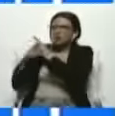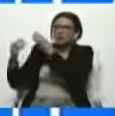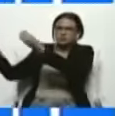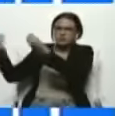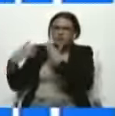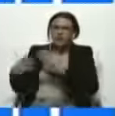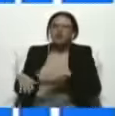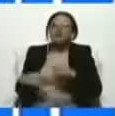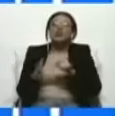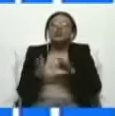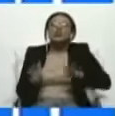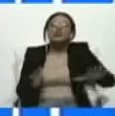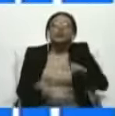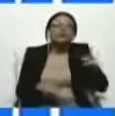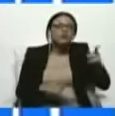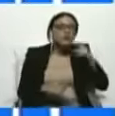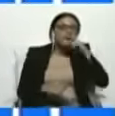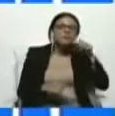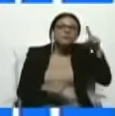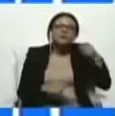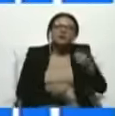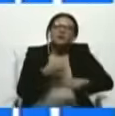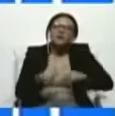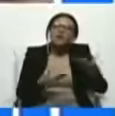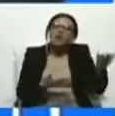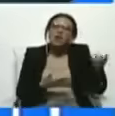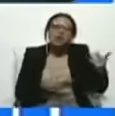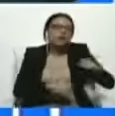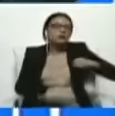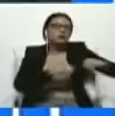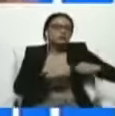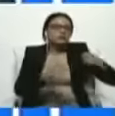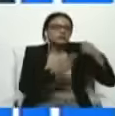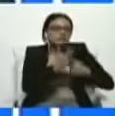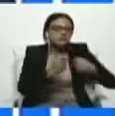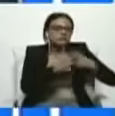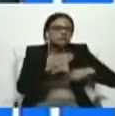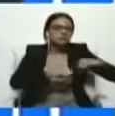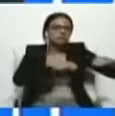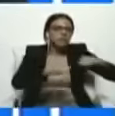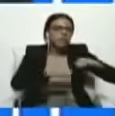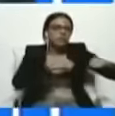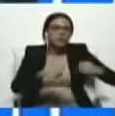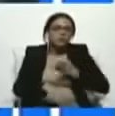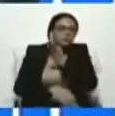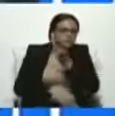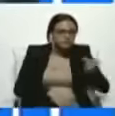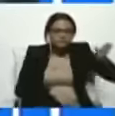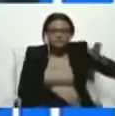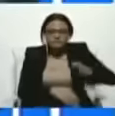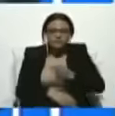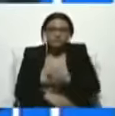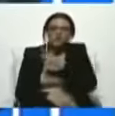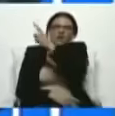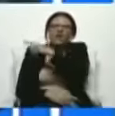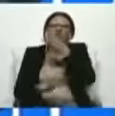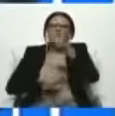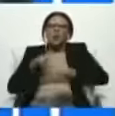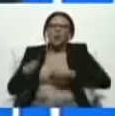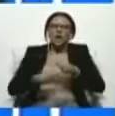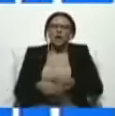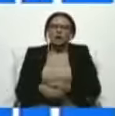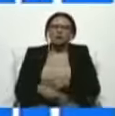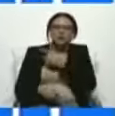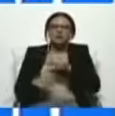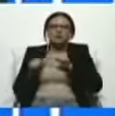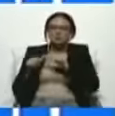derrumbaron el ingreso petrolero en Venezuela, el ingreso de Venezuela? ¿Y dónde estaban ellos? Maduro